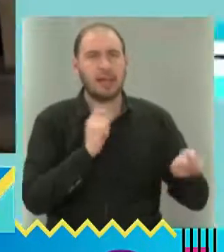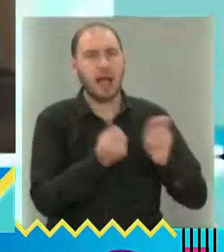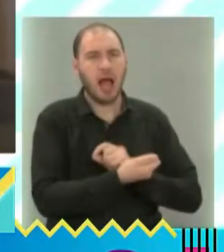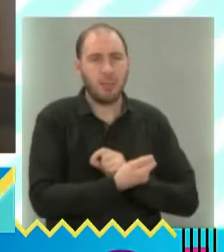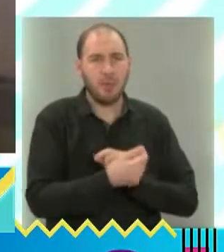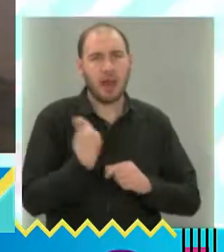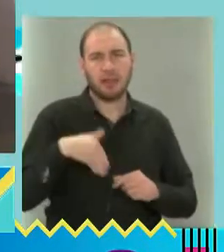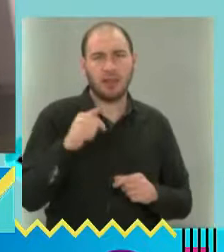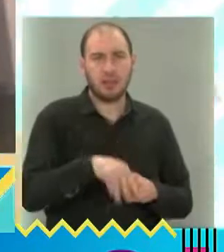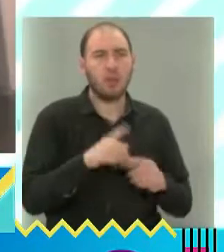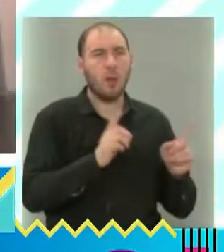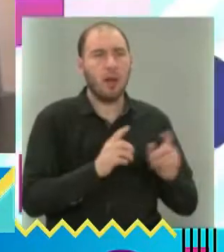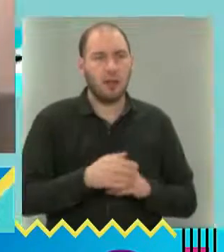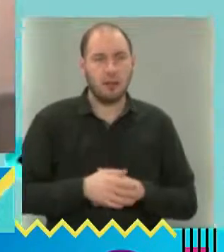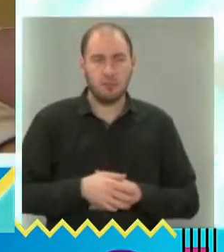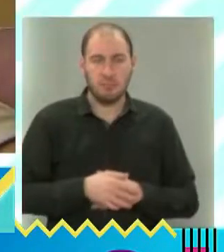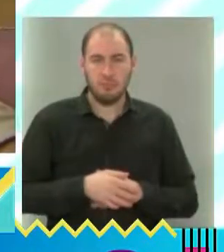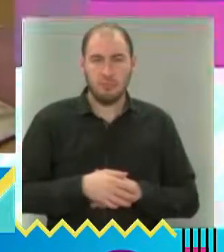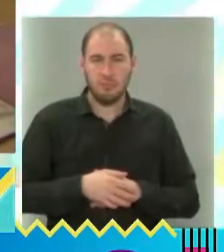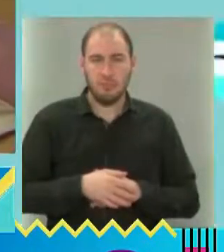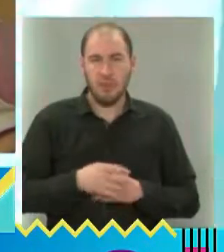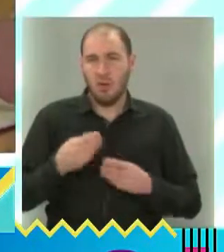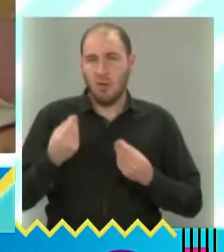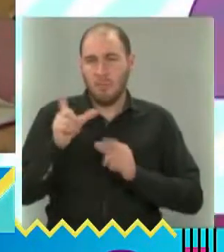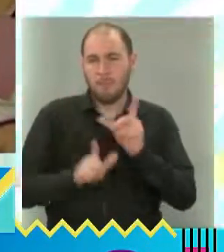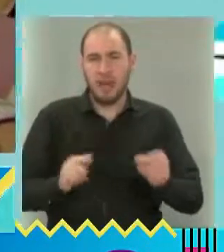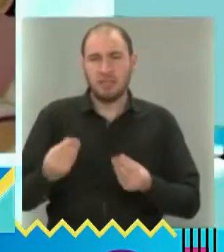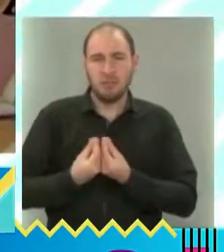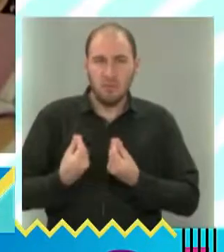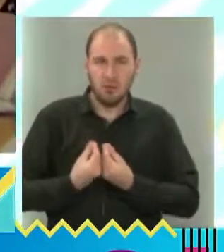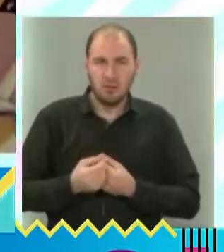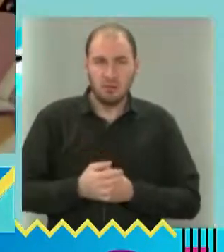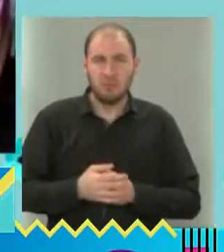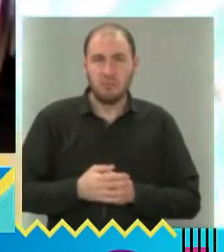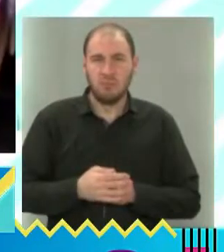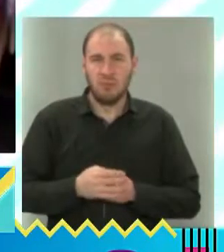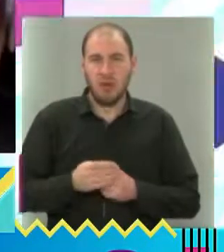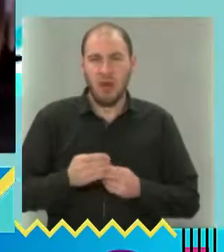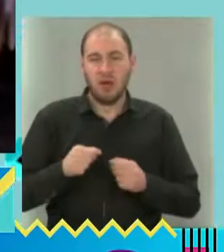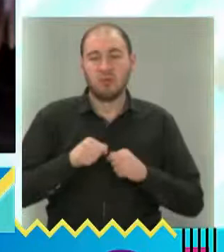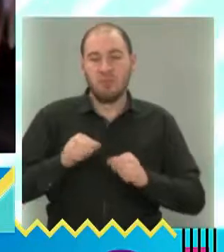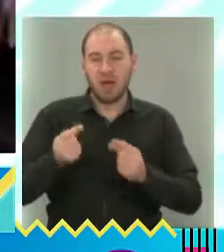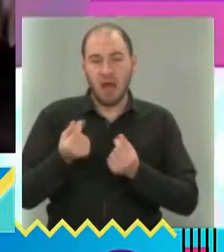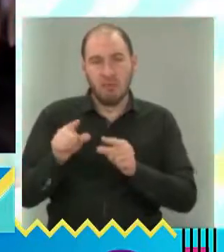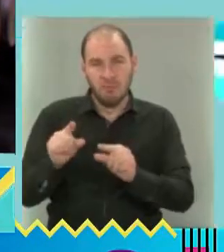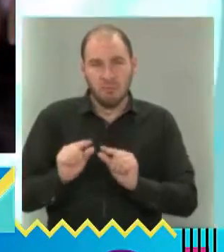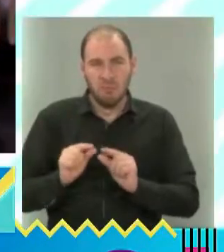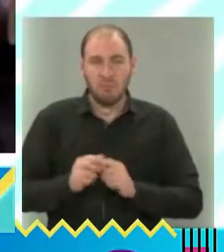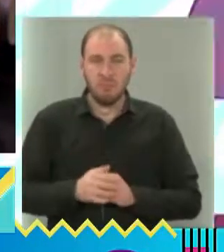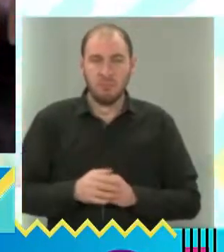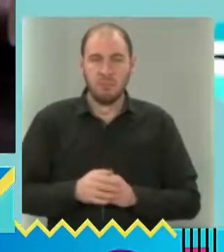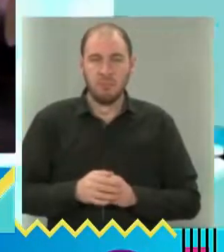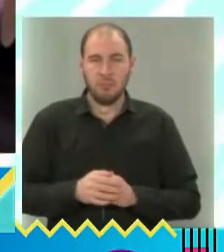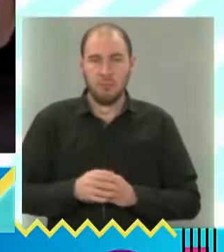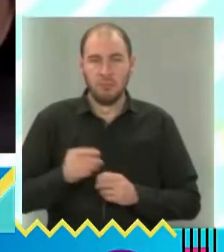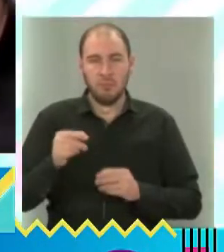modificar en nuestro país? Mira, en la mayoría de los países los márgenes de los supermercados o